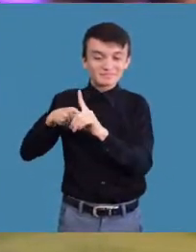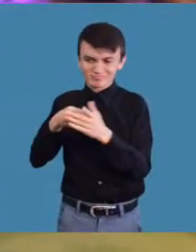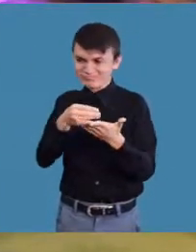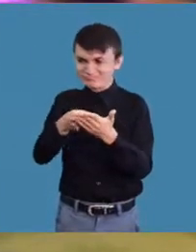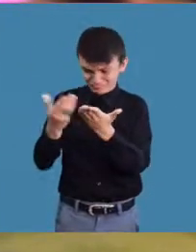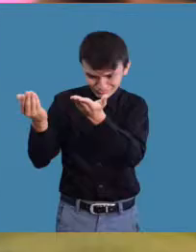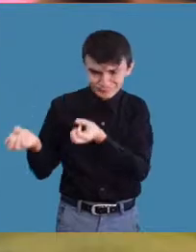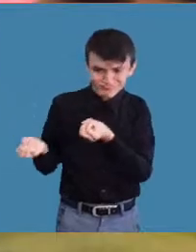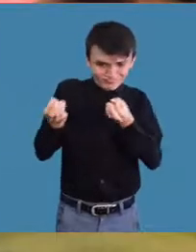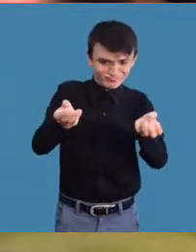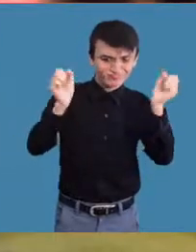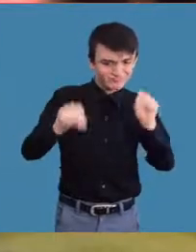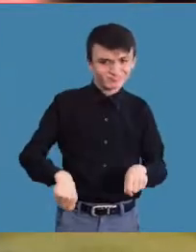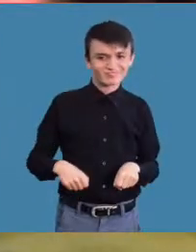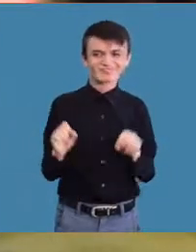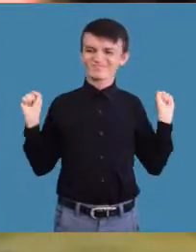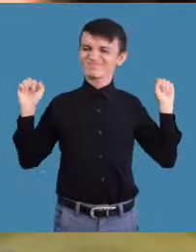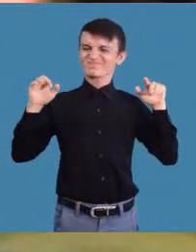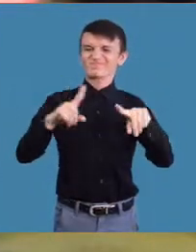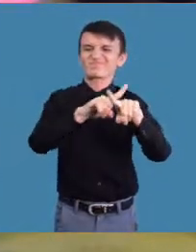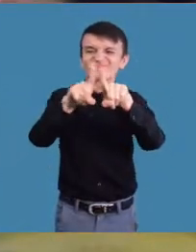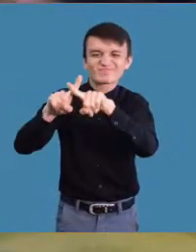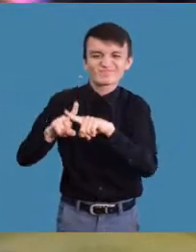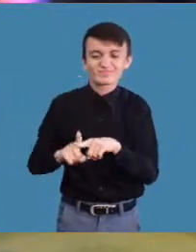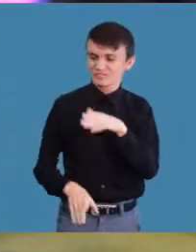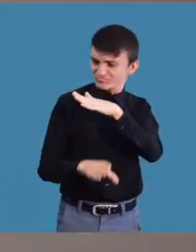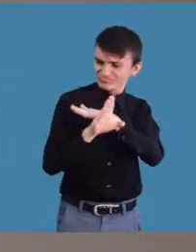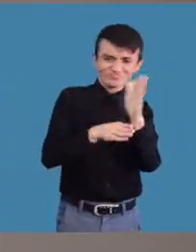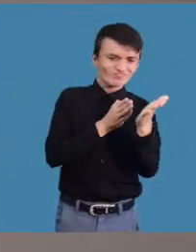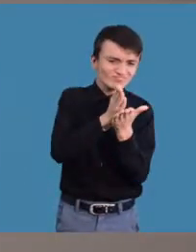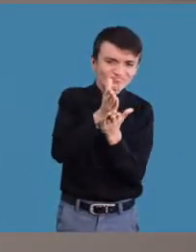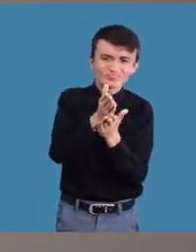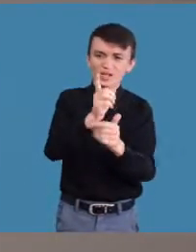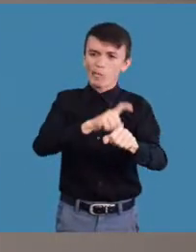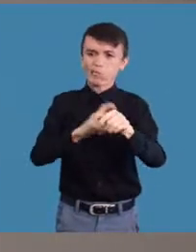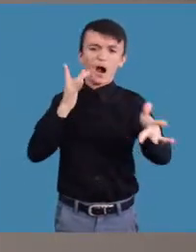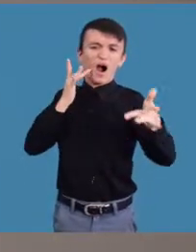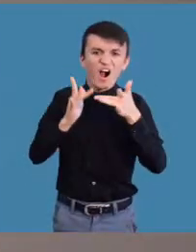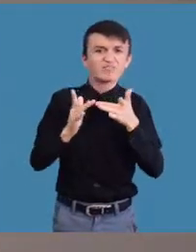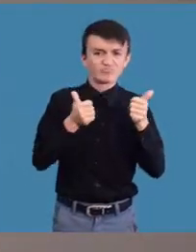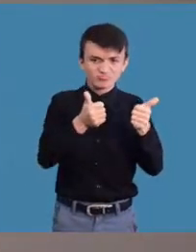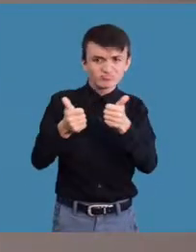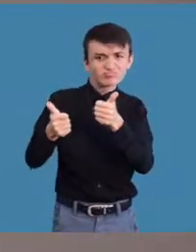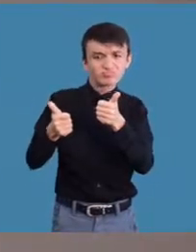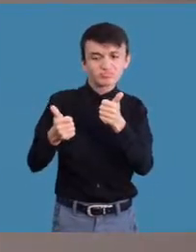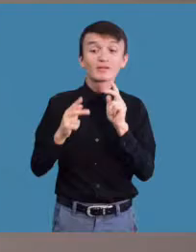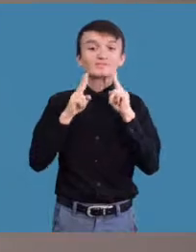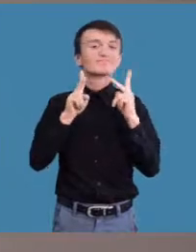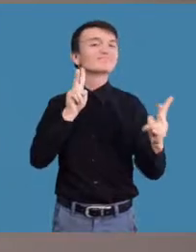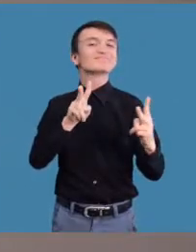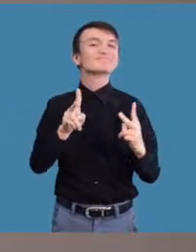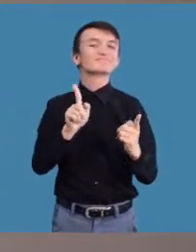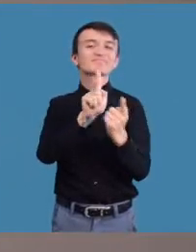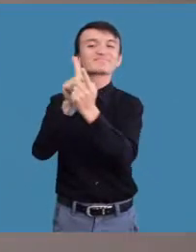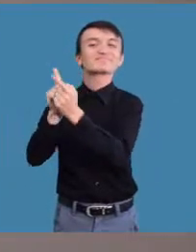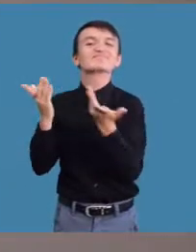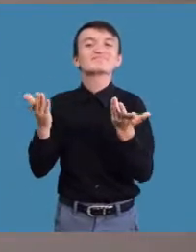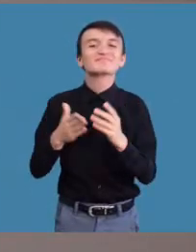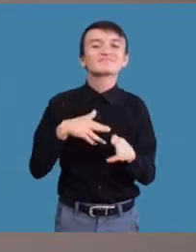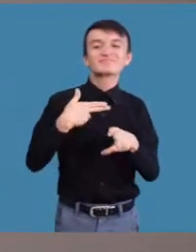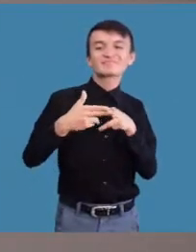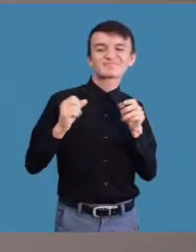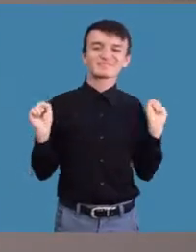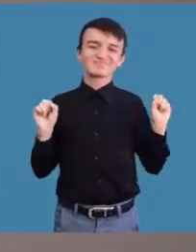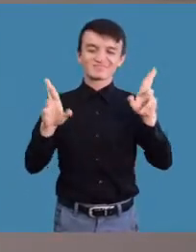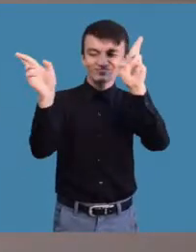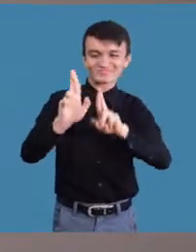sus facturas y se puedan ser premiados en este tipo de eventos de fidelización. Que sigan pagando puntuales y que nos vemos, entiendo, en